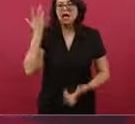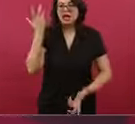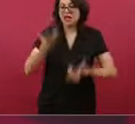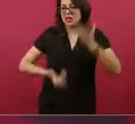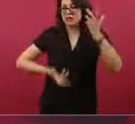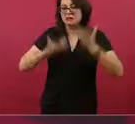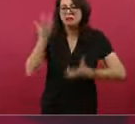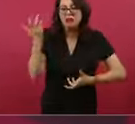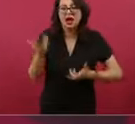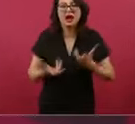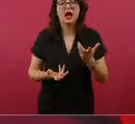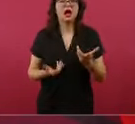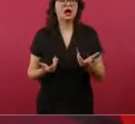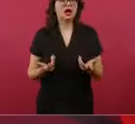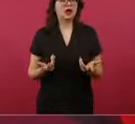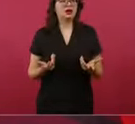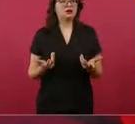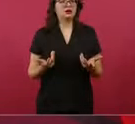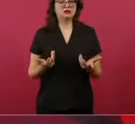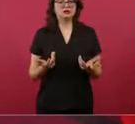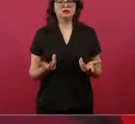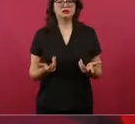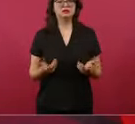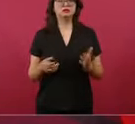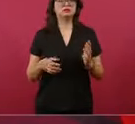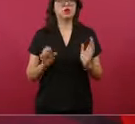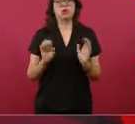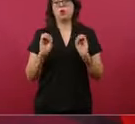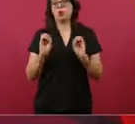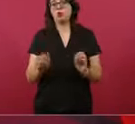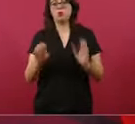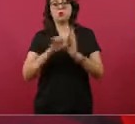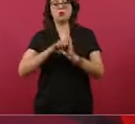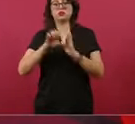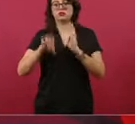O, por ejemplo, esto, el INE no se toca.